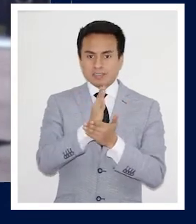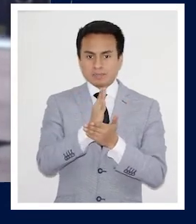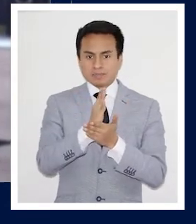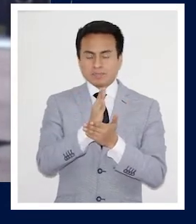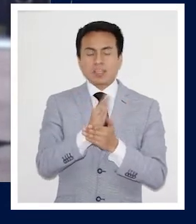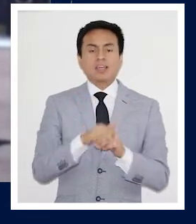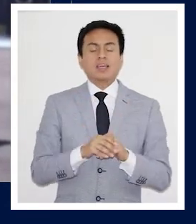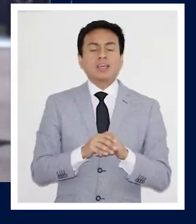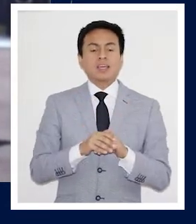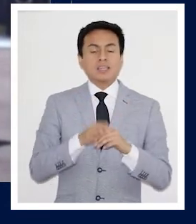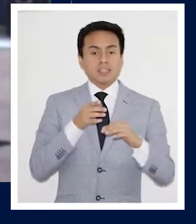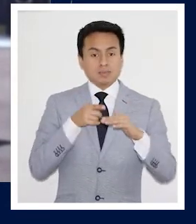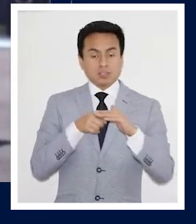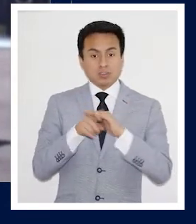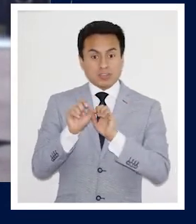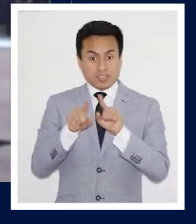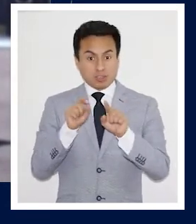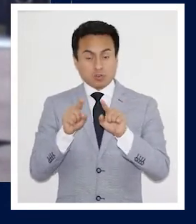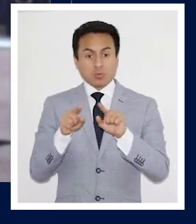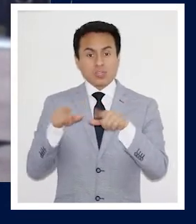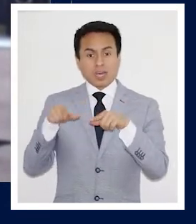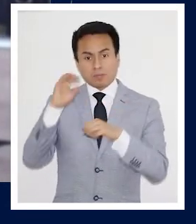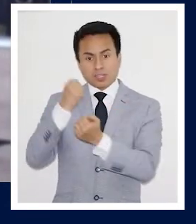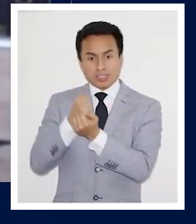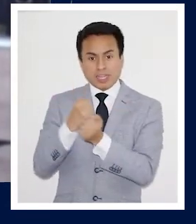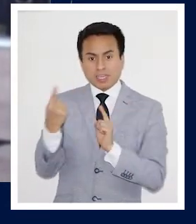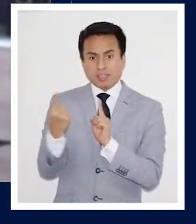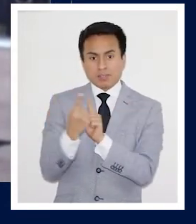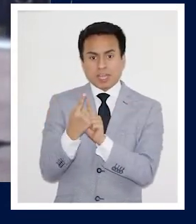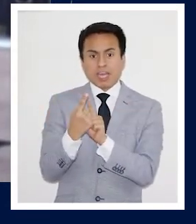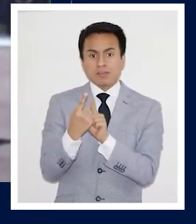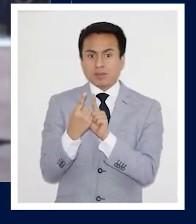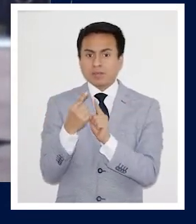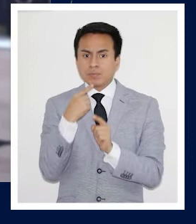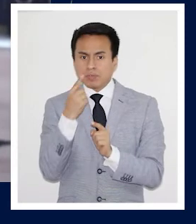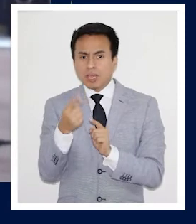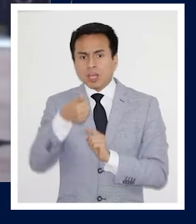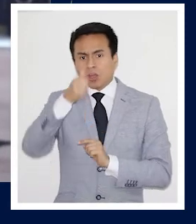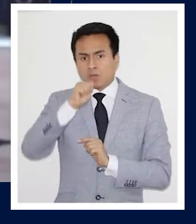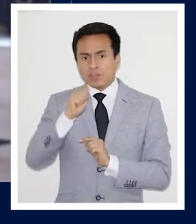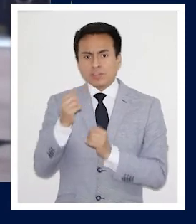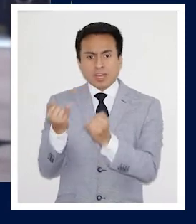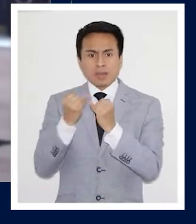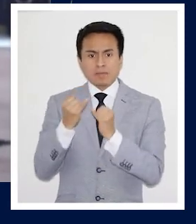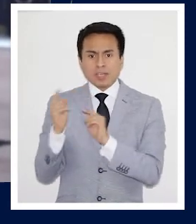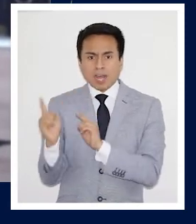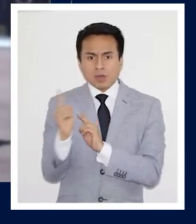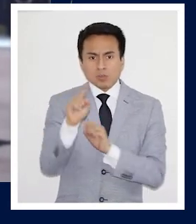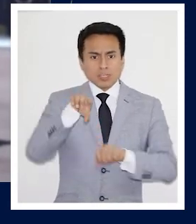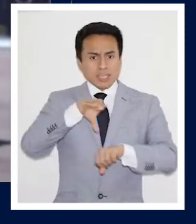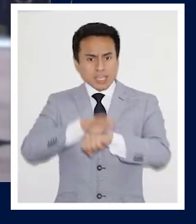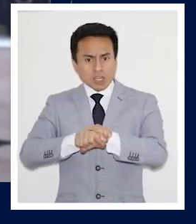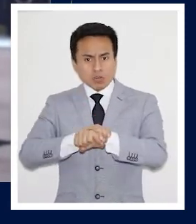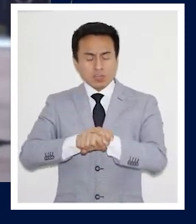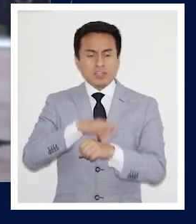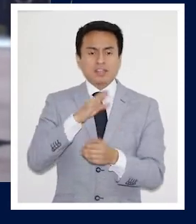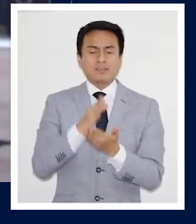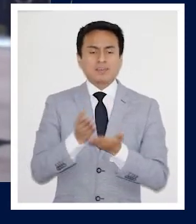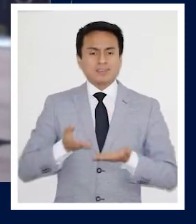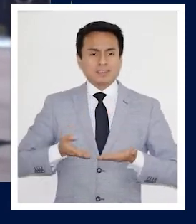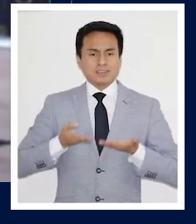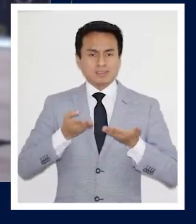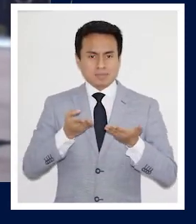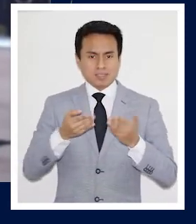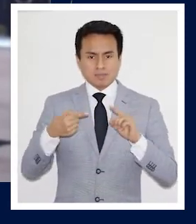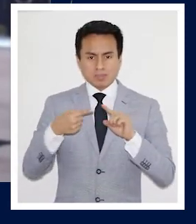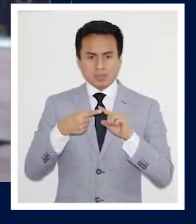se inicie. La intervención de un defensor en la unidad policial, su entrevista individual y la confidencialidad con cada imputado detenido tienen